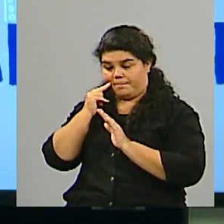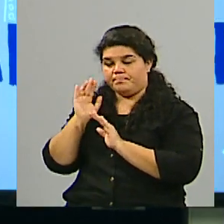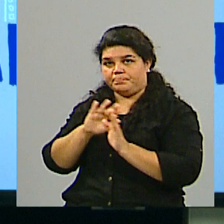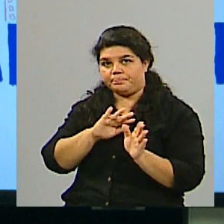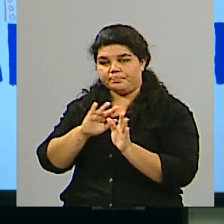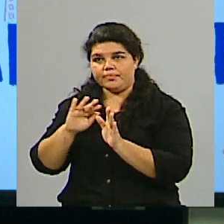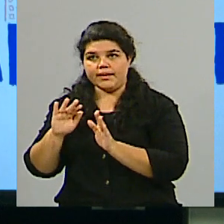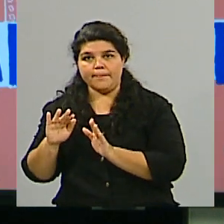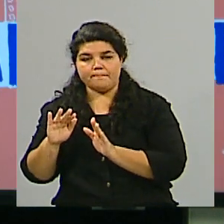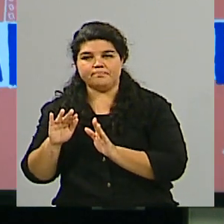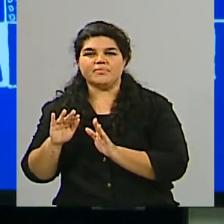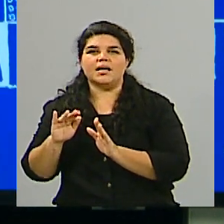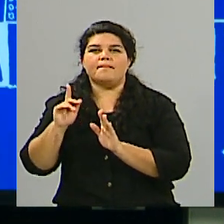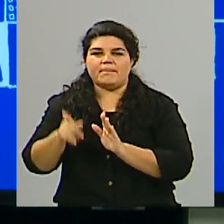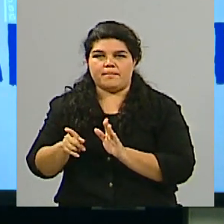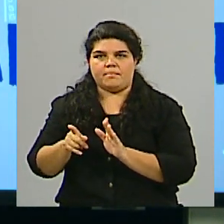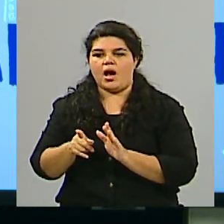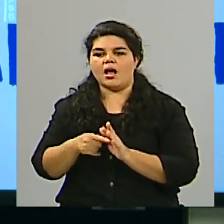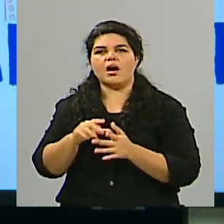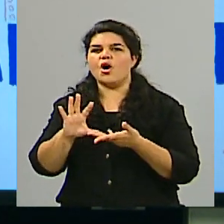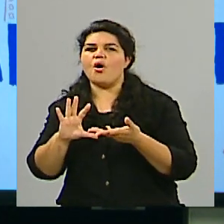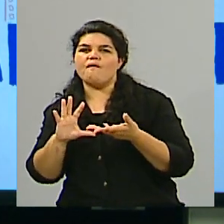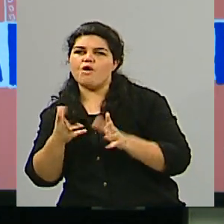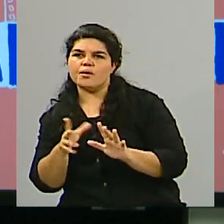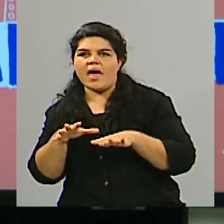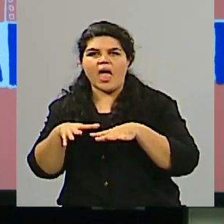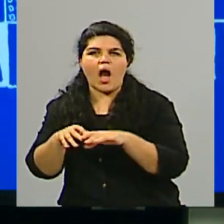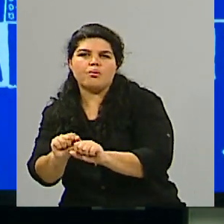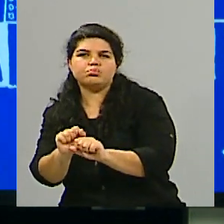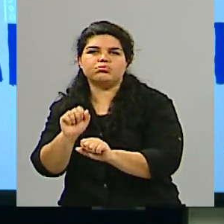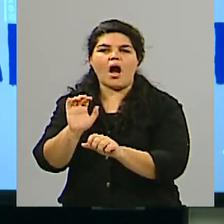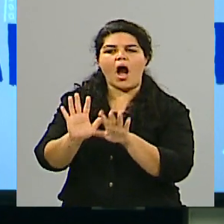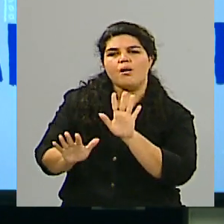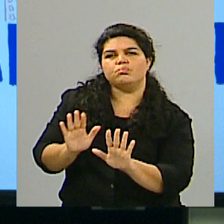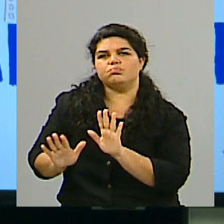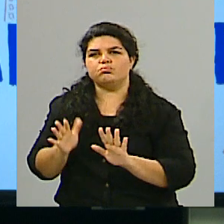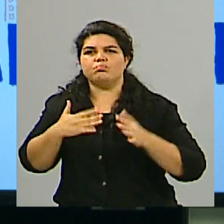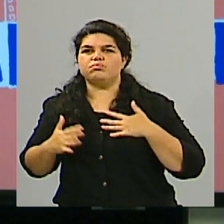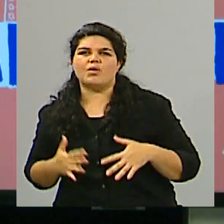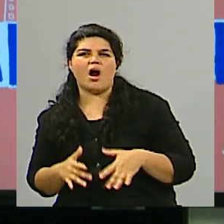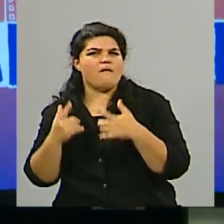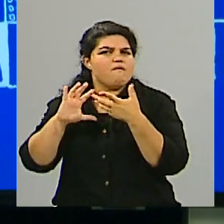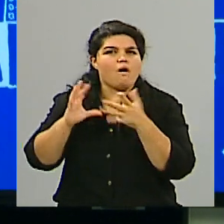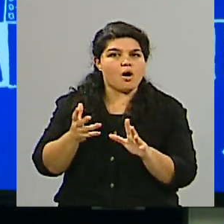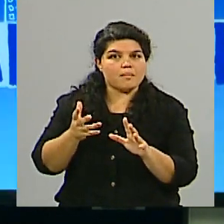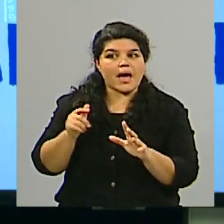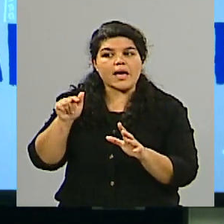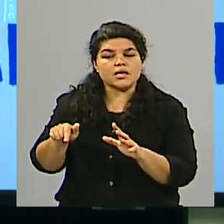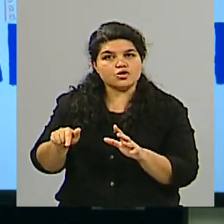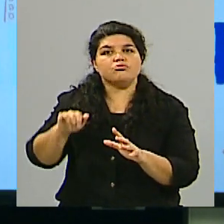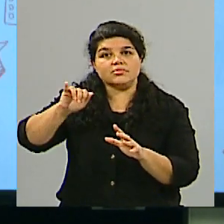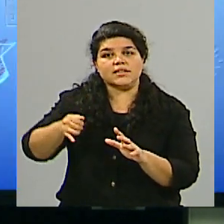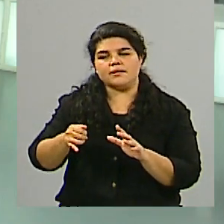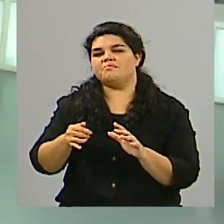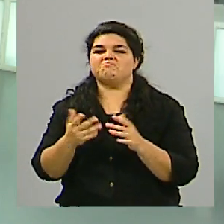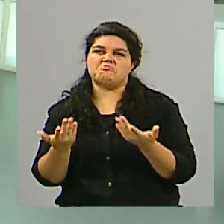actos libidinosos sin acceso carnal también estaba sancionada. Son los que llamamos, son las figuras de abuso sexual que van de menos